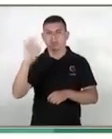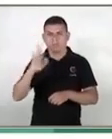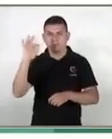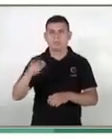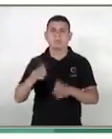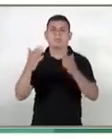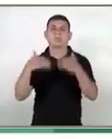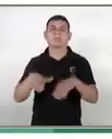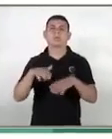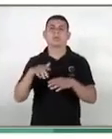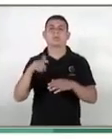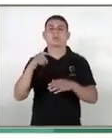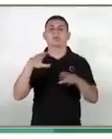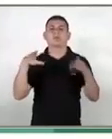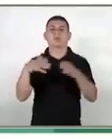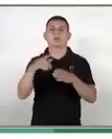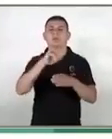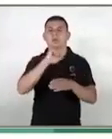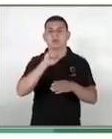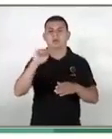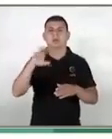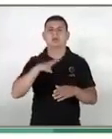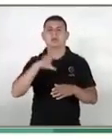54.8%, en las unidades del ISSSTE,